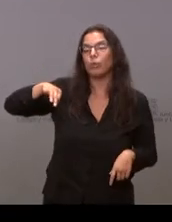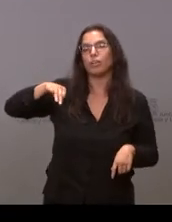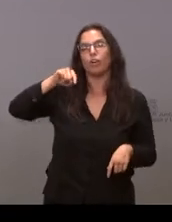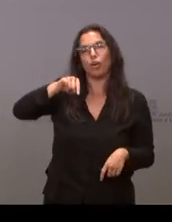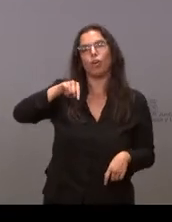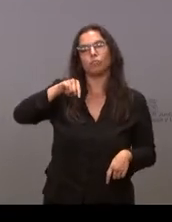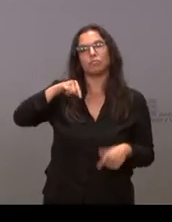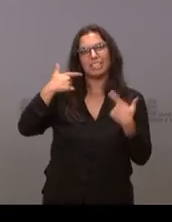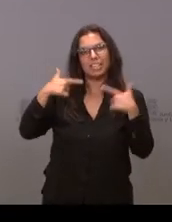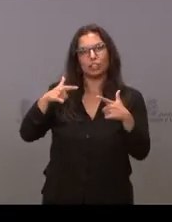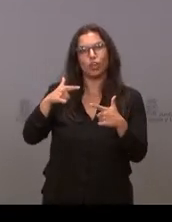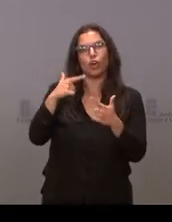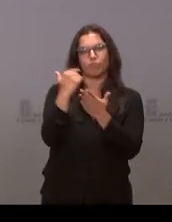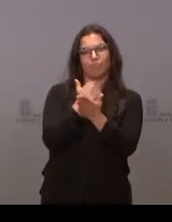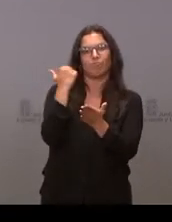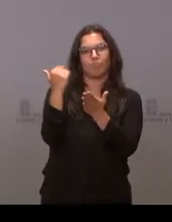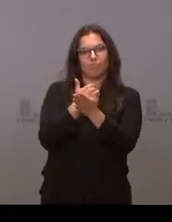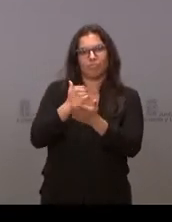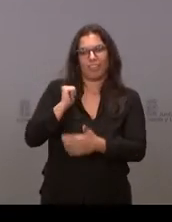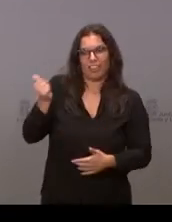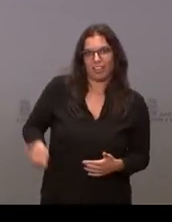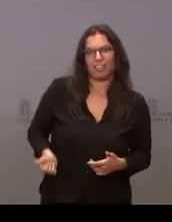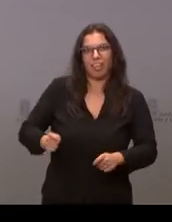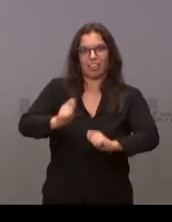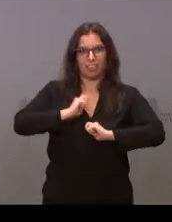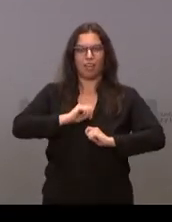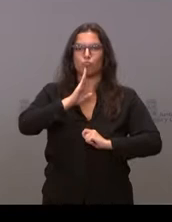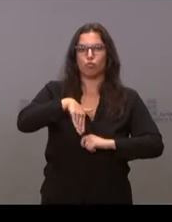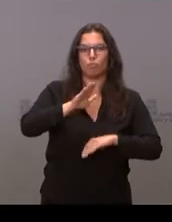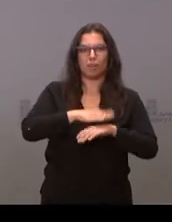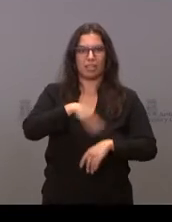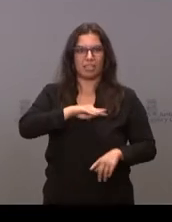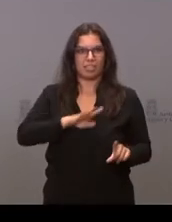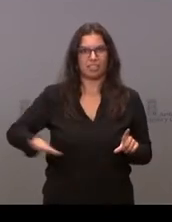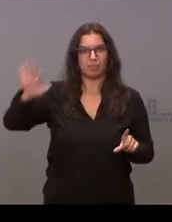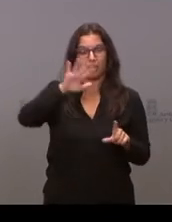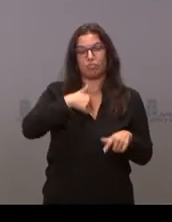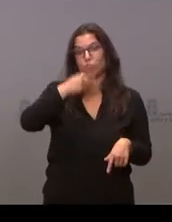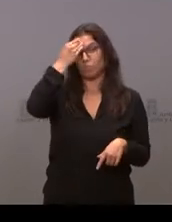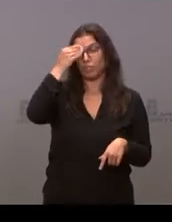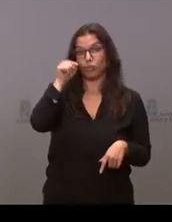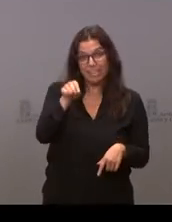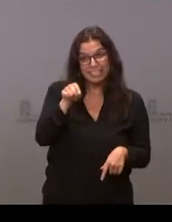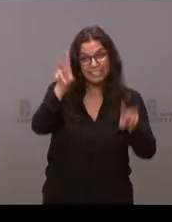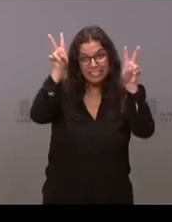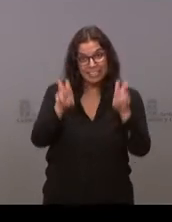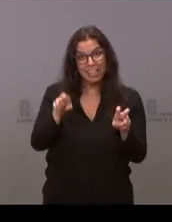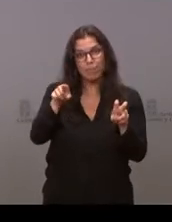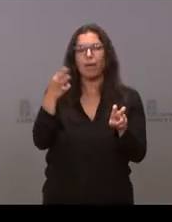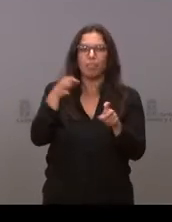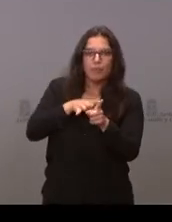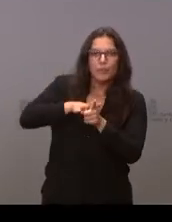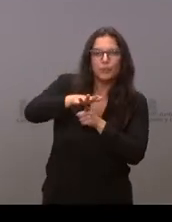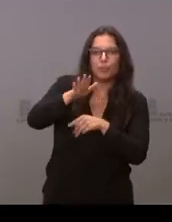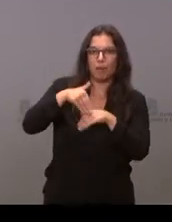permitido ganar dinero y, por tanto, que es bueno para el conjunto de nuestro país. Y yo creo que eso debe proseguir en el